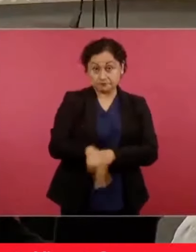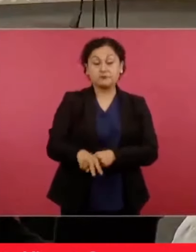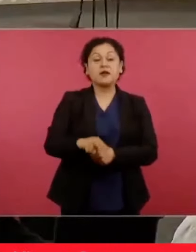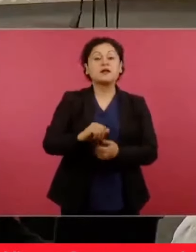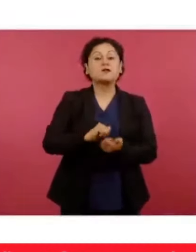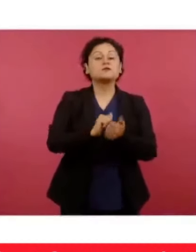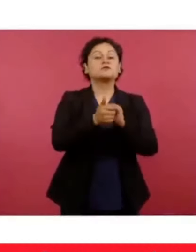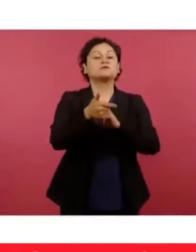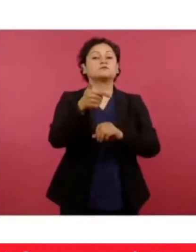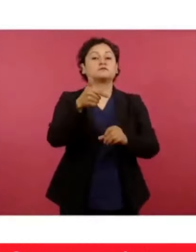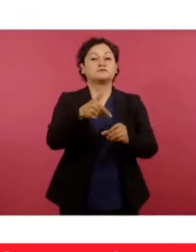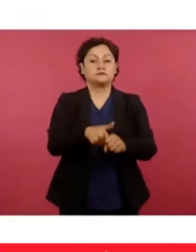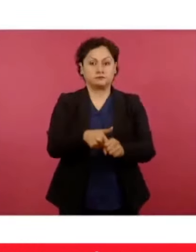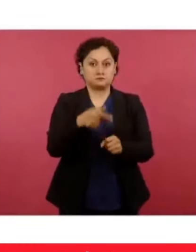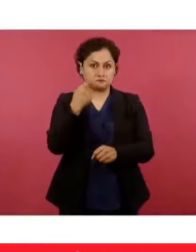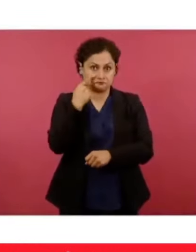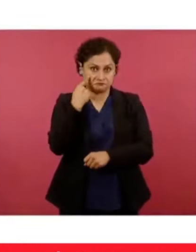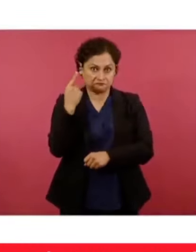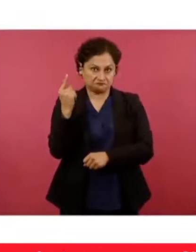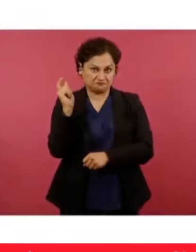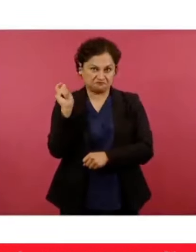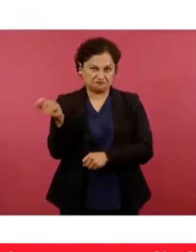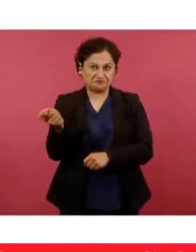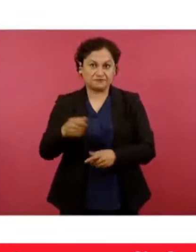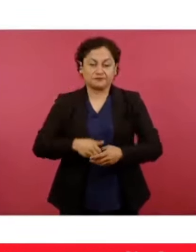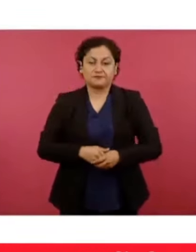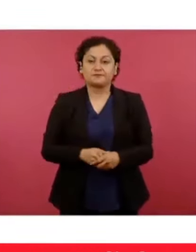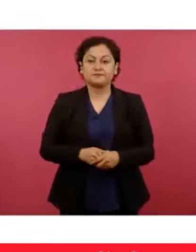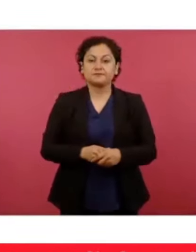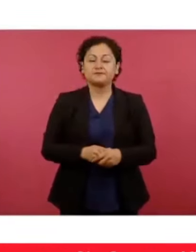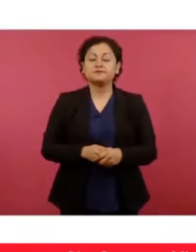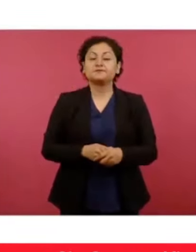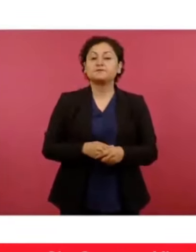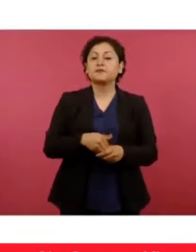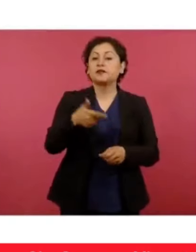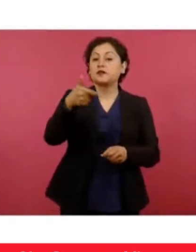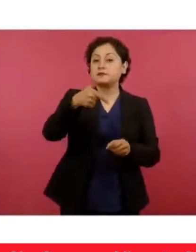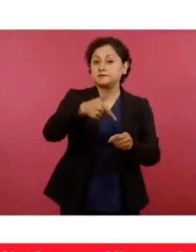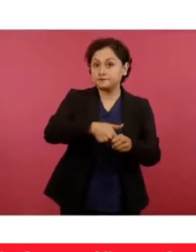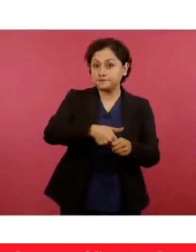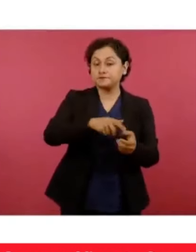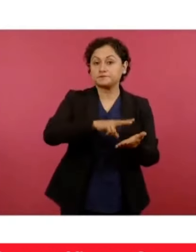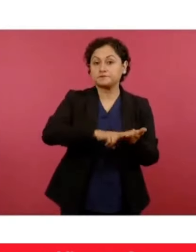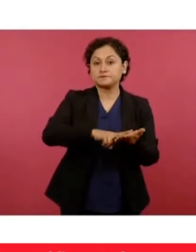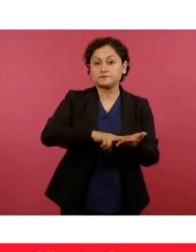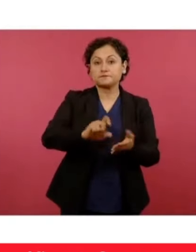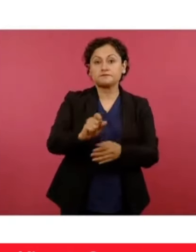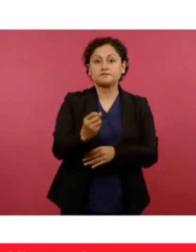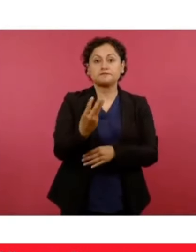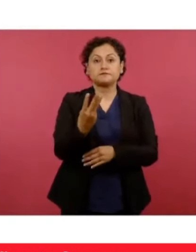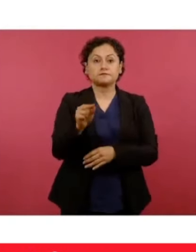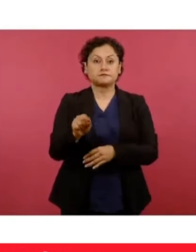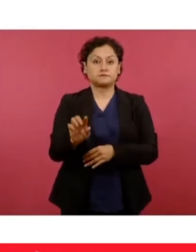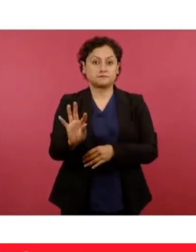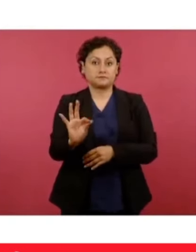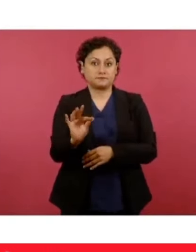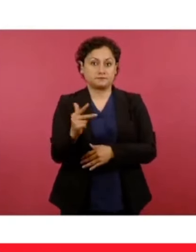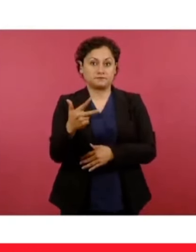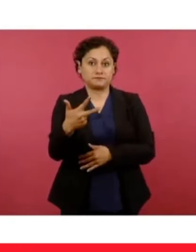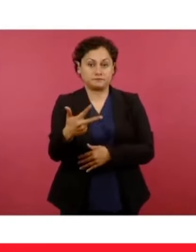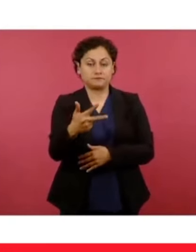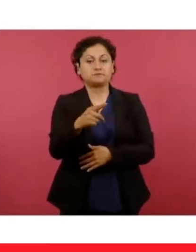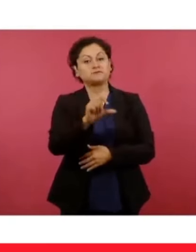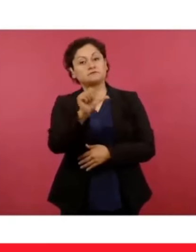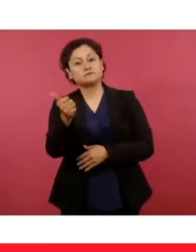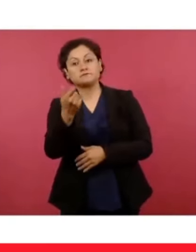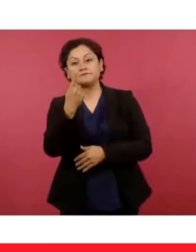combustibles sucedieron de la siguiente manera en el caso de la gasolina regular fue de 23 p48 en el caso de